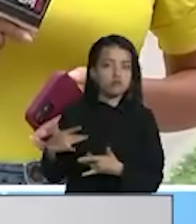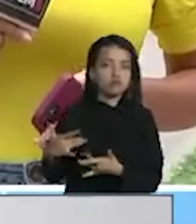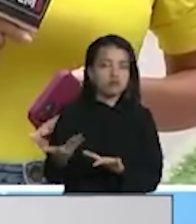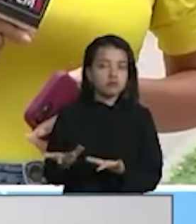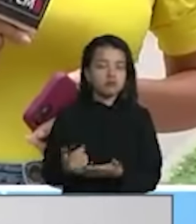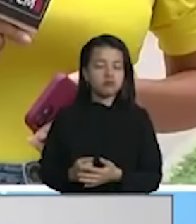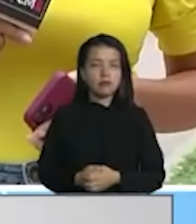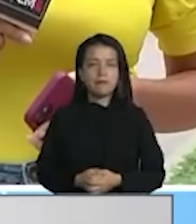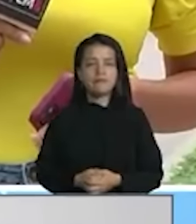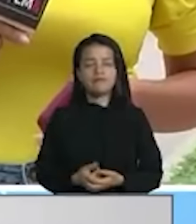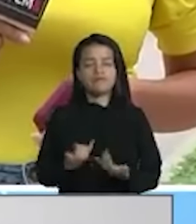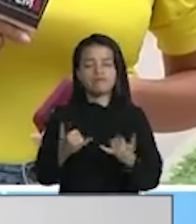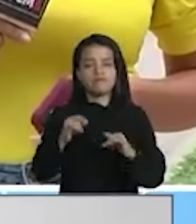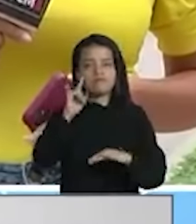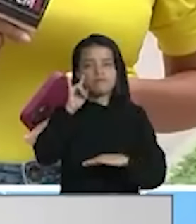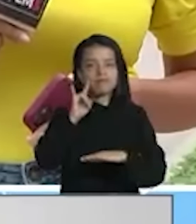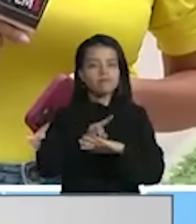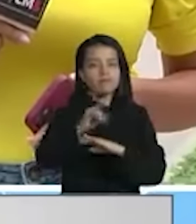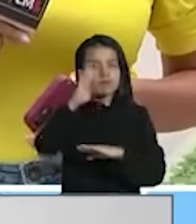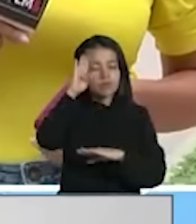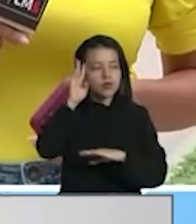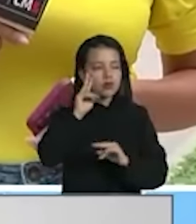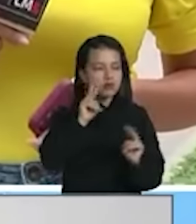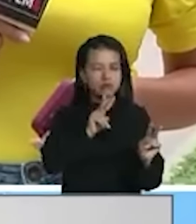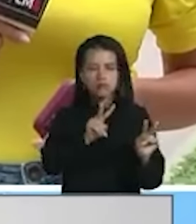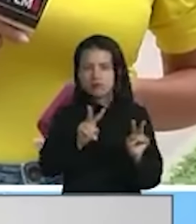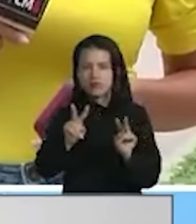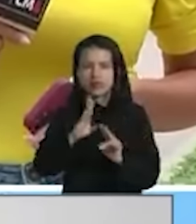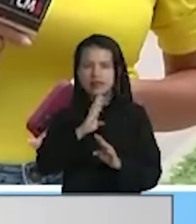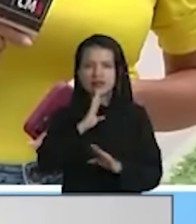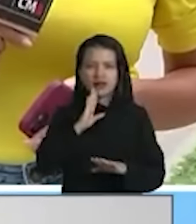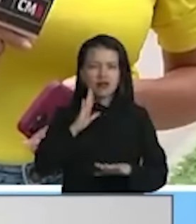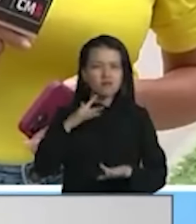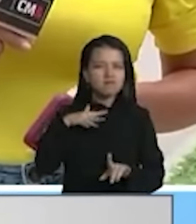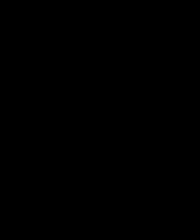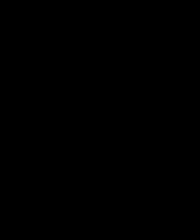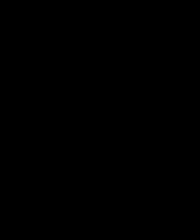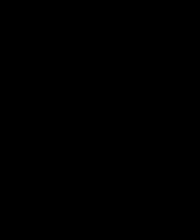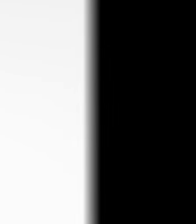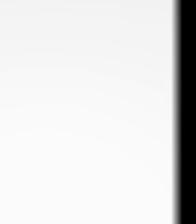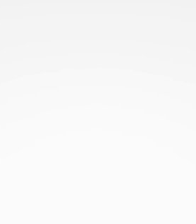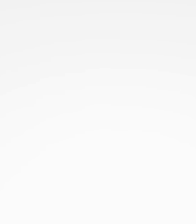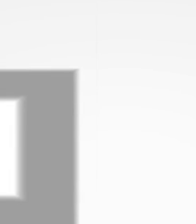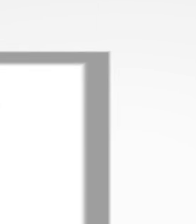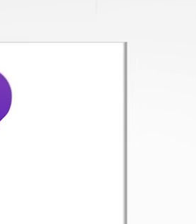situación para tratar de establecer dónde se encuentra la persona que realizó esta estafa.